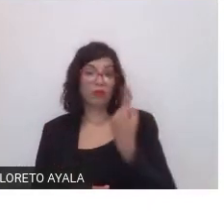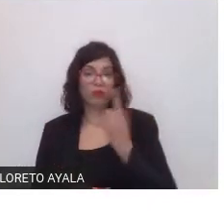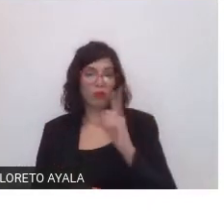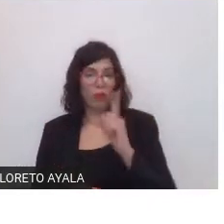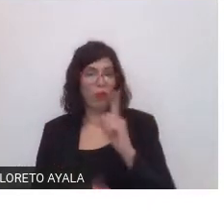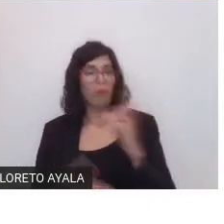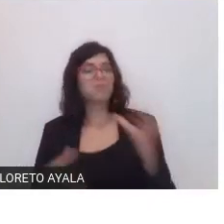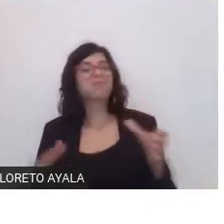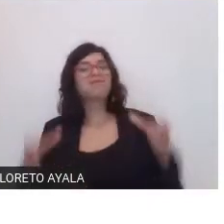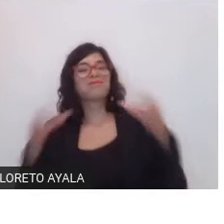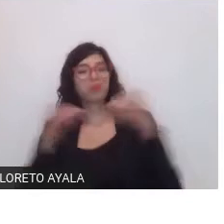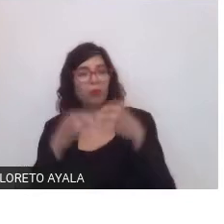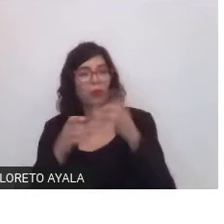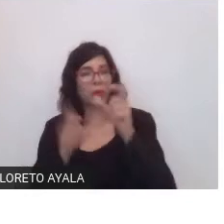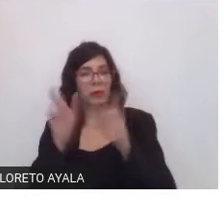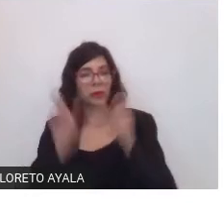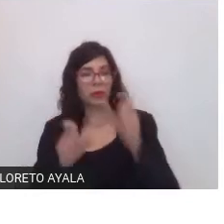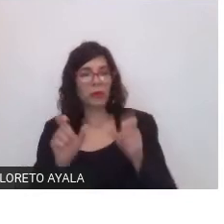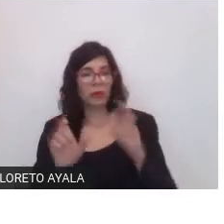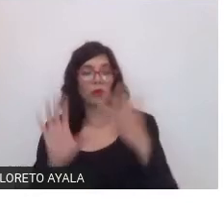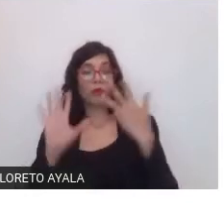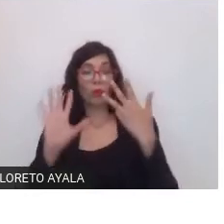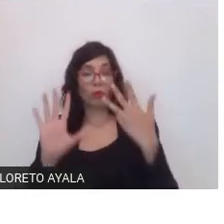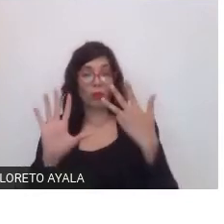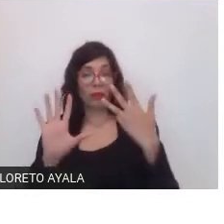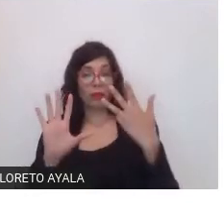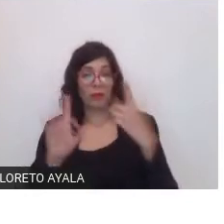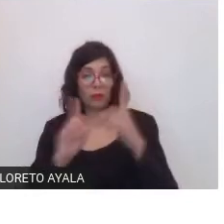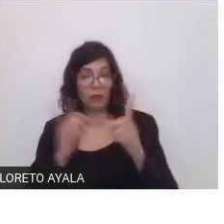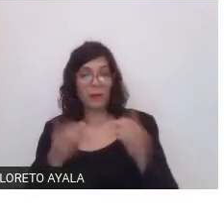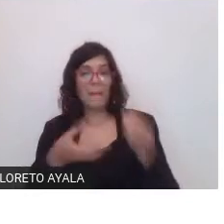sí, son 9 supervisores más yo, pero